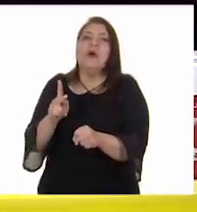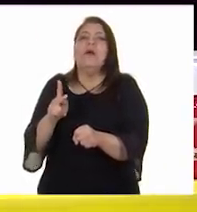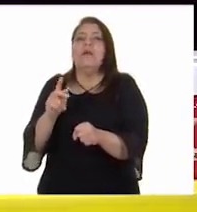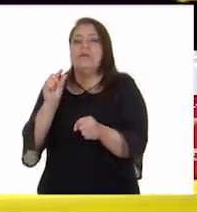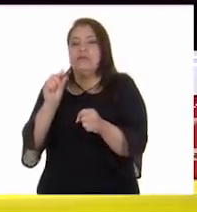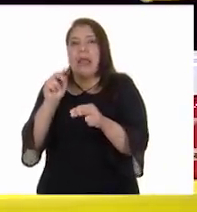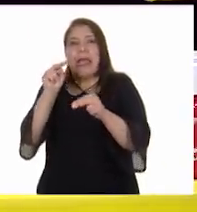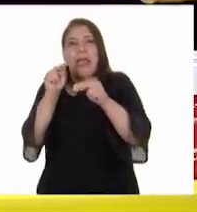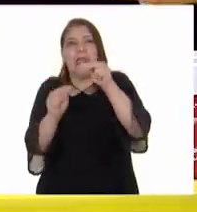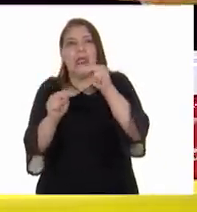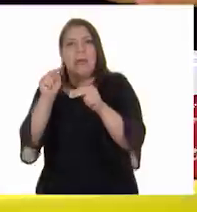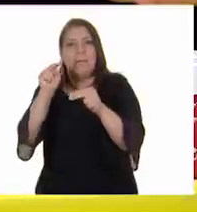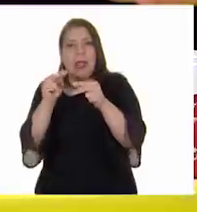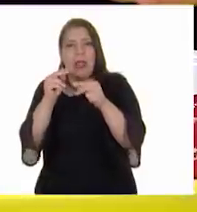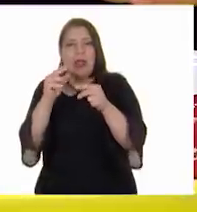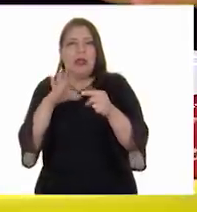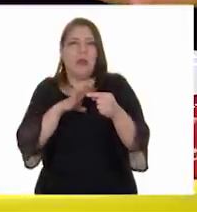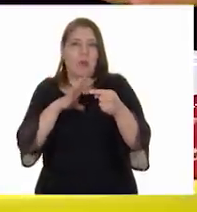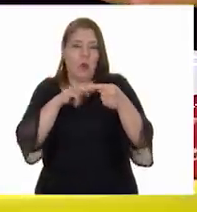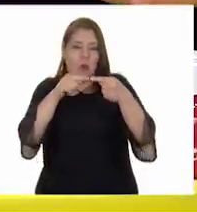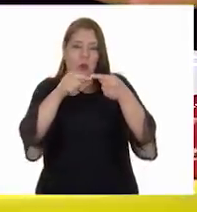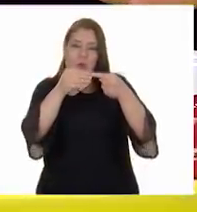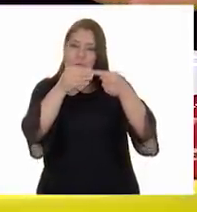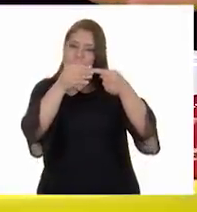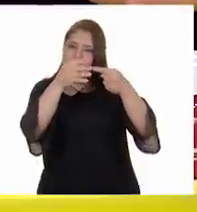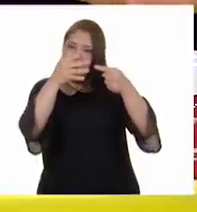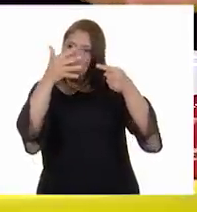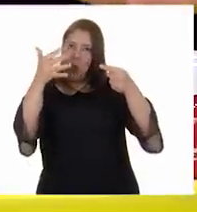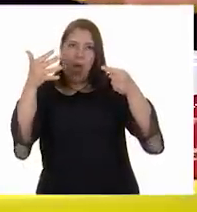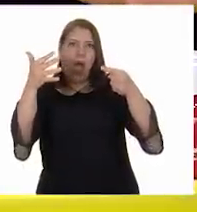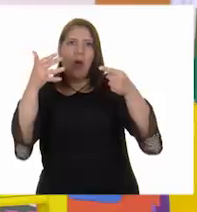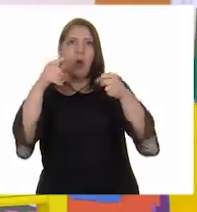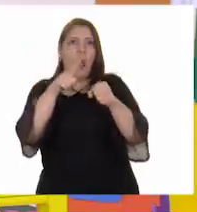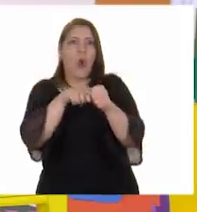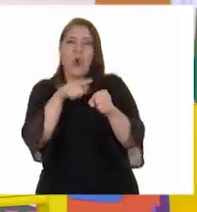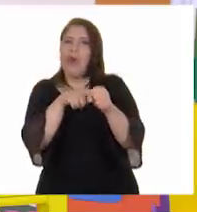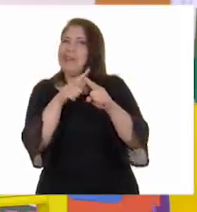pero mi proporción de color es menor.